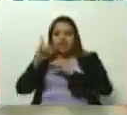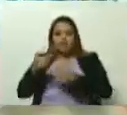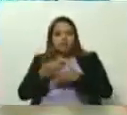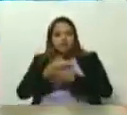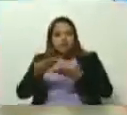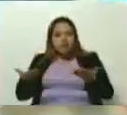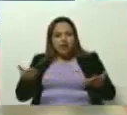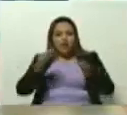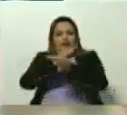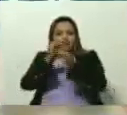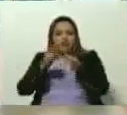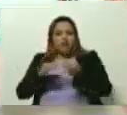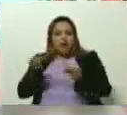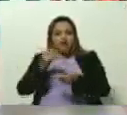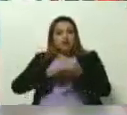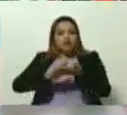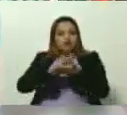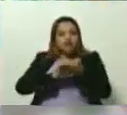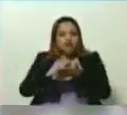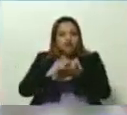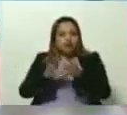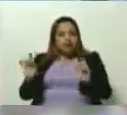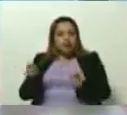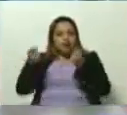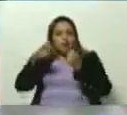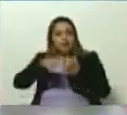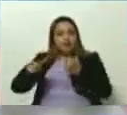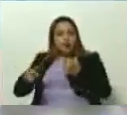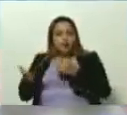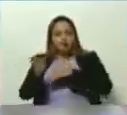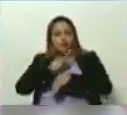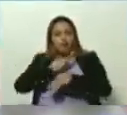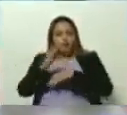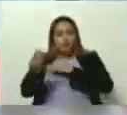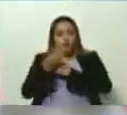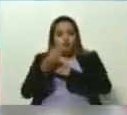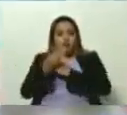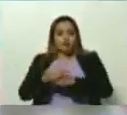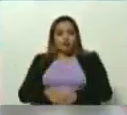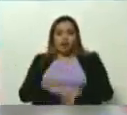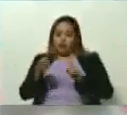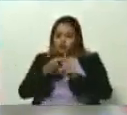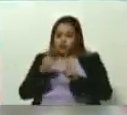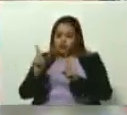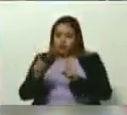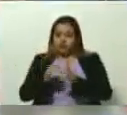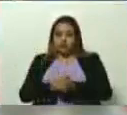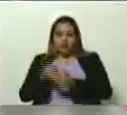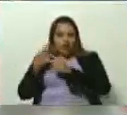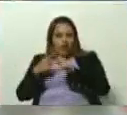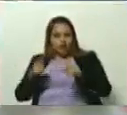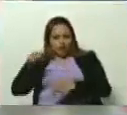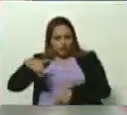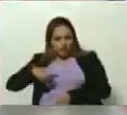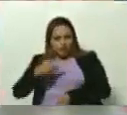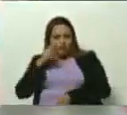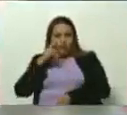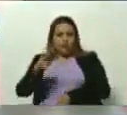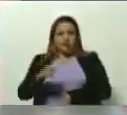brindarle herramientas a la ciudadanía para su protección. Entonces, eso es una cosa. Lo otro es que aquí podemos ver